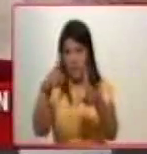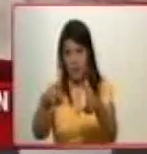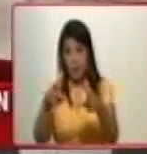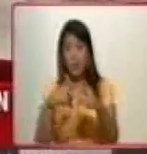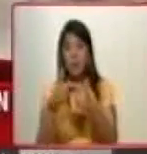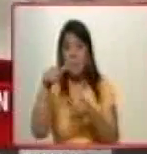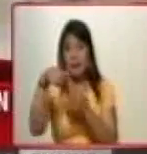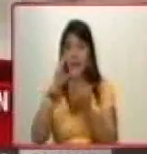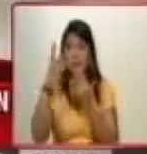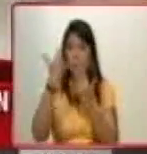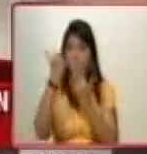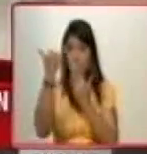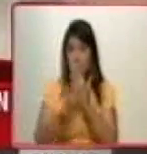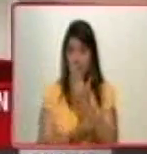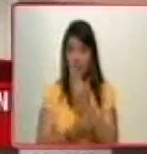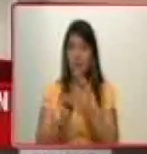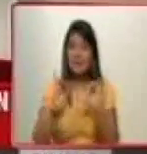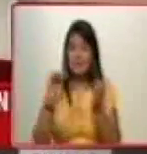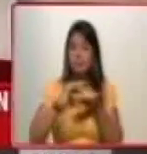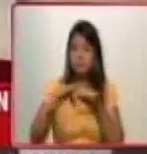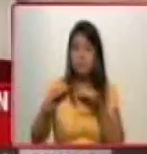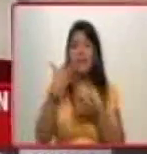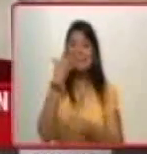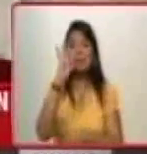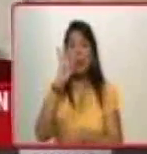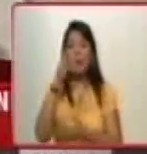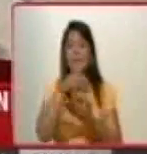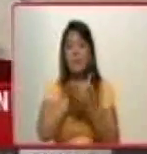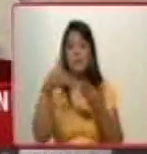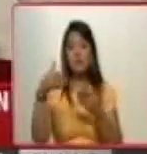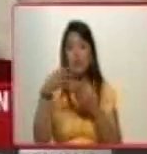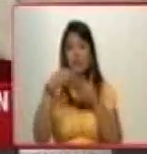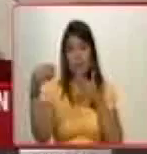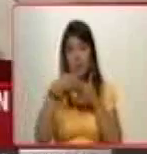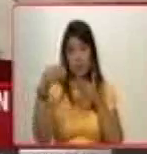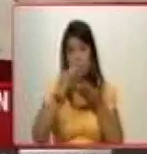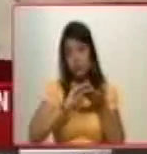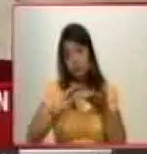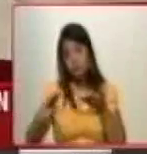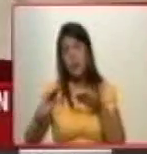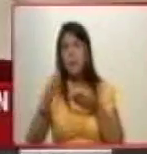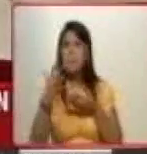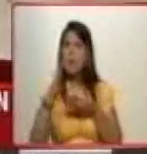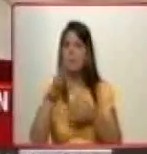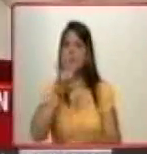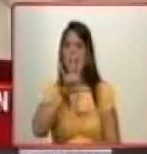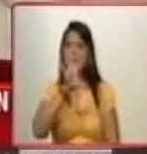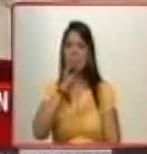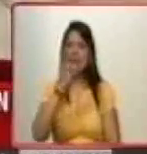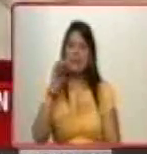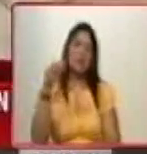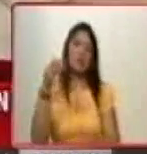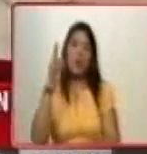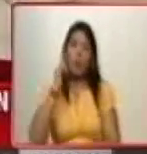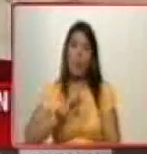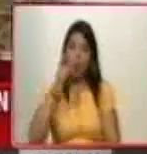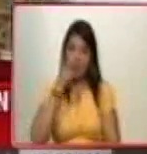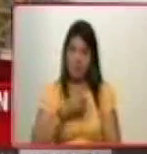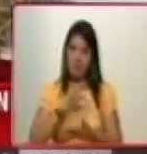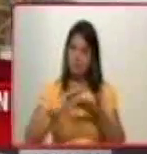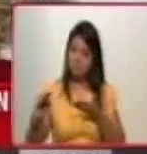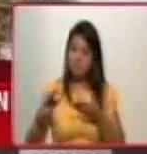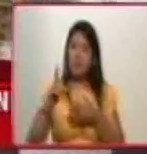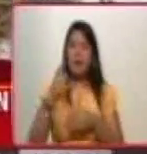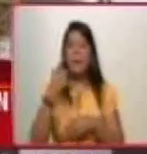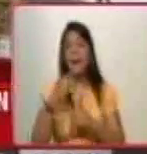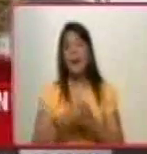este proyecto se han destinado cerca de 50 millones de dólares y algo así como 500 millones de bolívares, con lo cual cerca